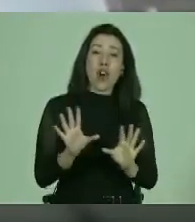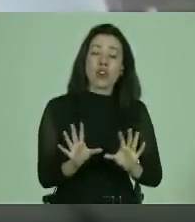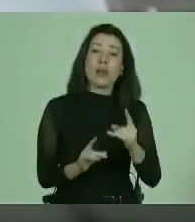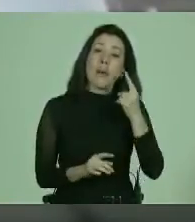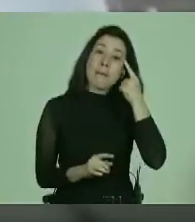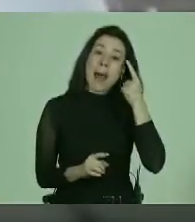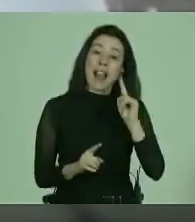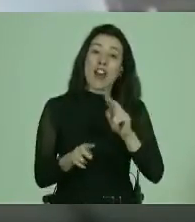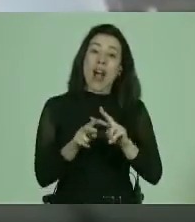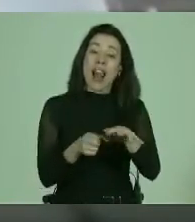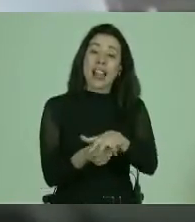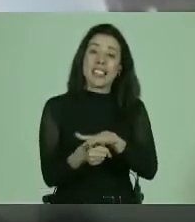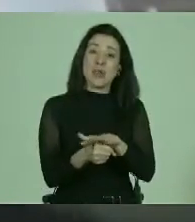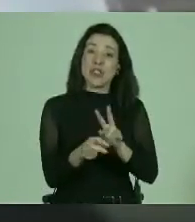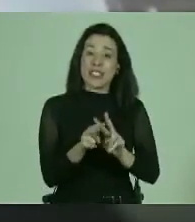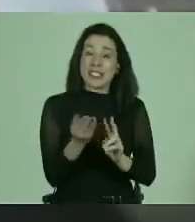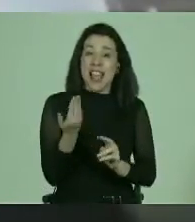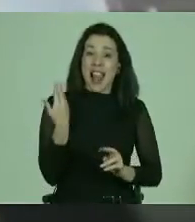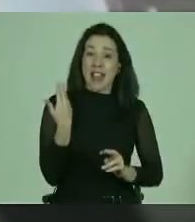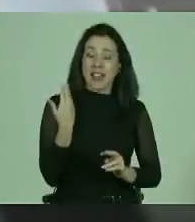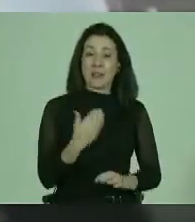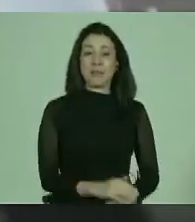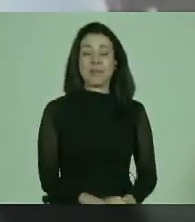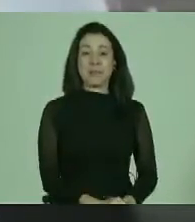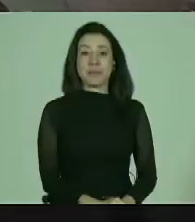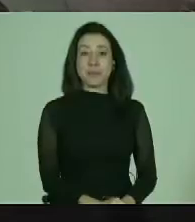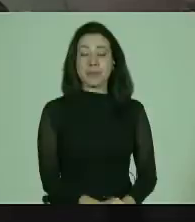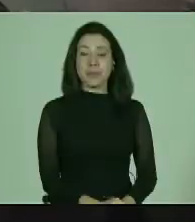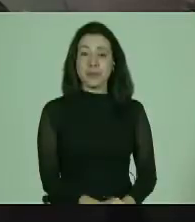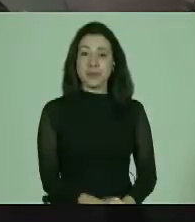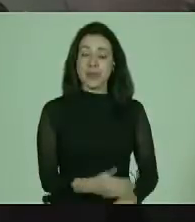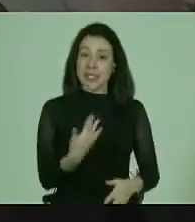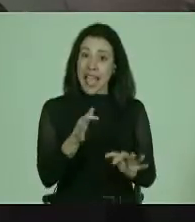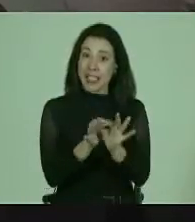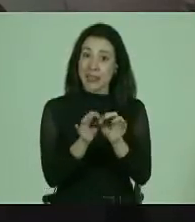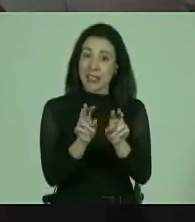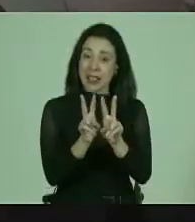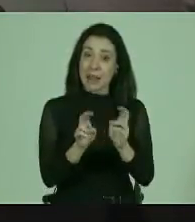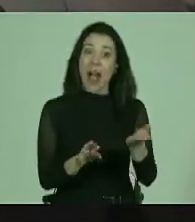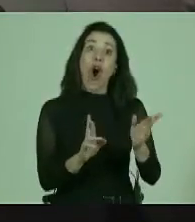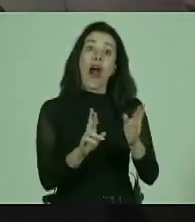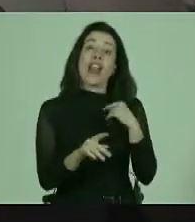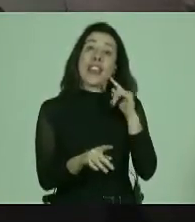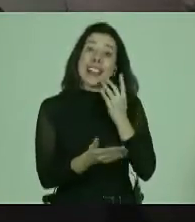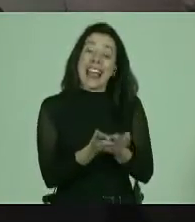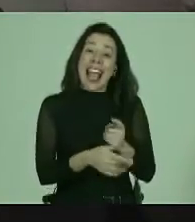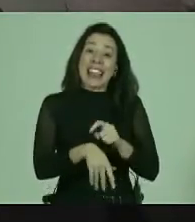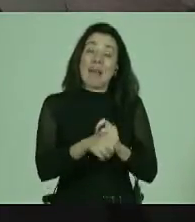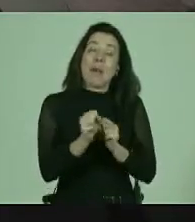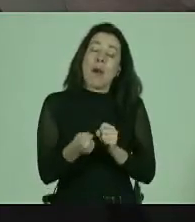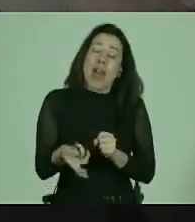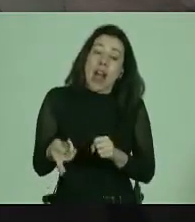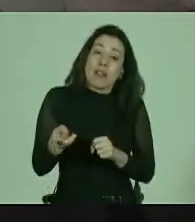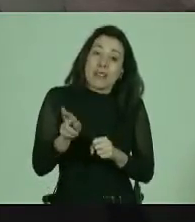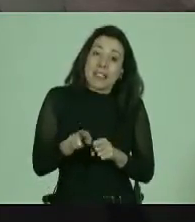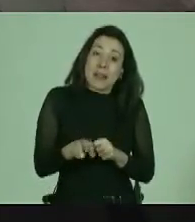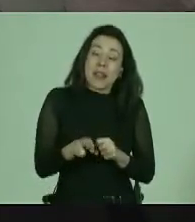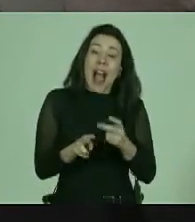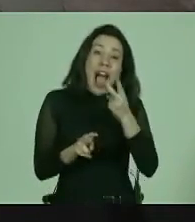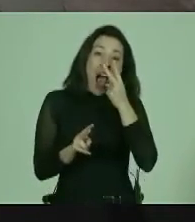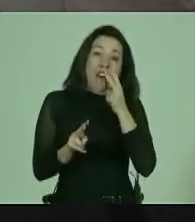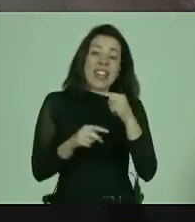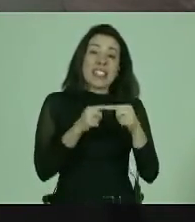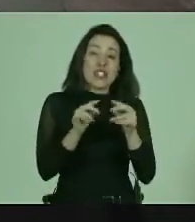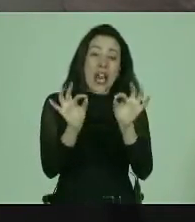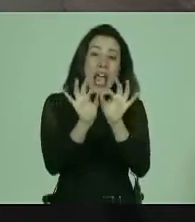evitar esas situaciones que pasan dicho eso y espero que sí me da tiempo de perforar más volver a casos concretos